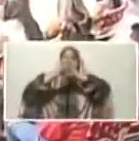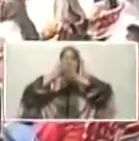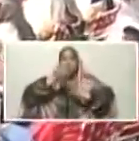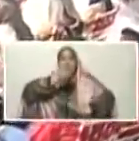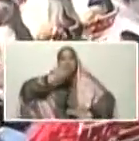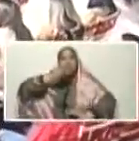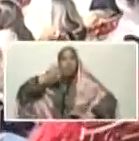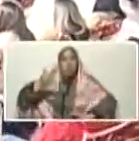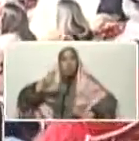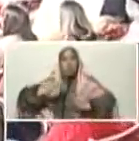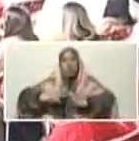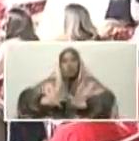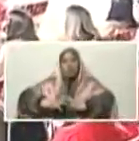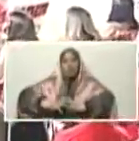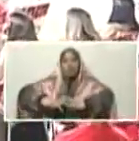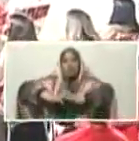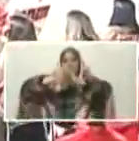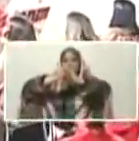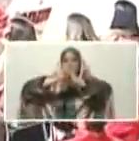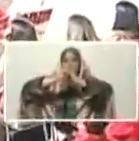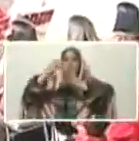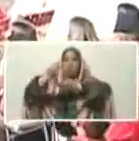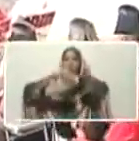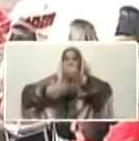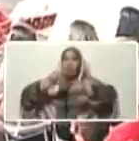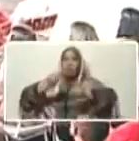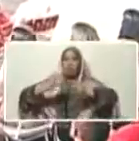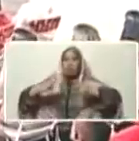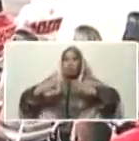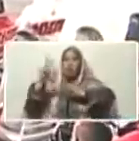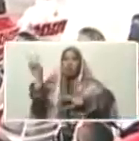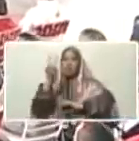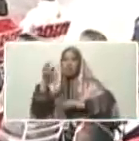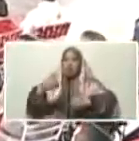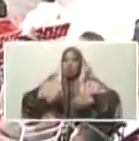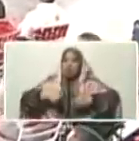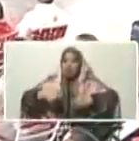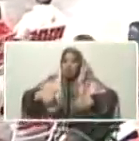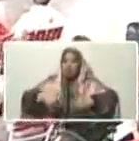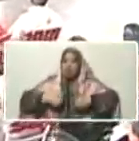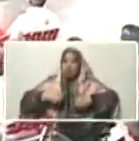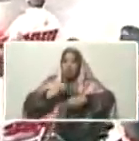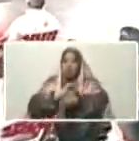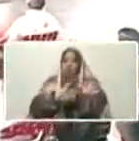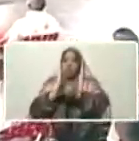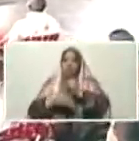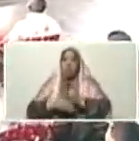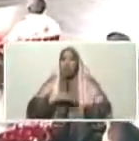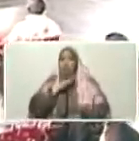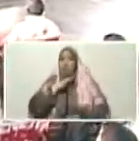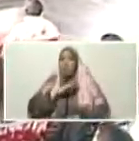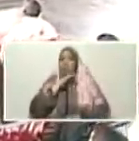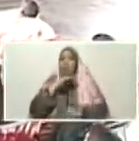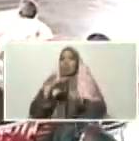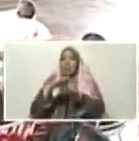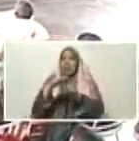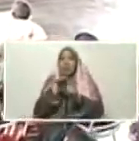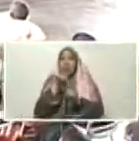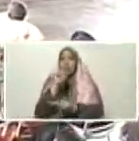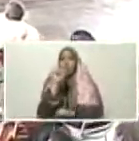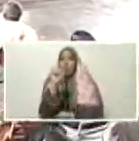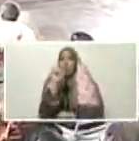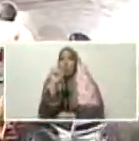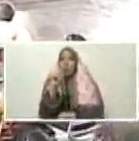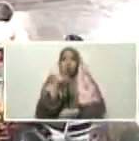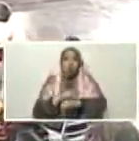qué cosa verdad en el momento más duro que enfrentamos una pandemia en esos 24 meses años